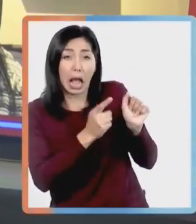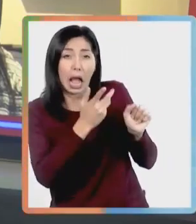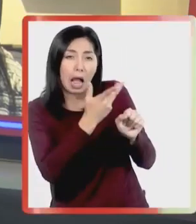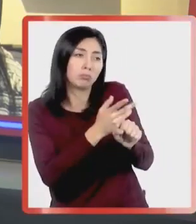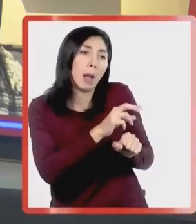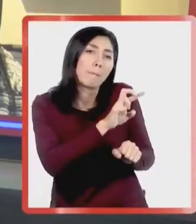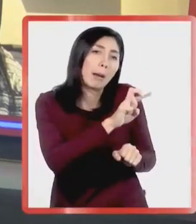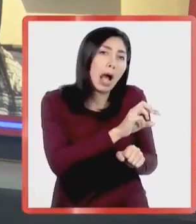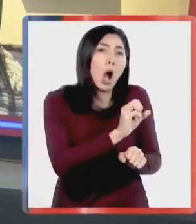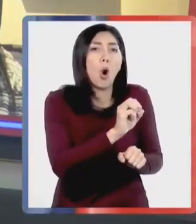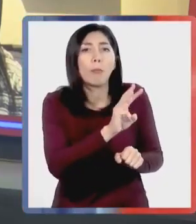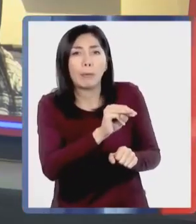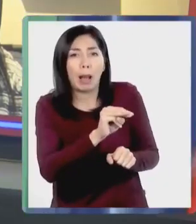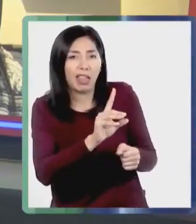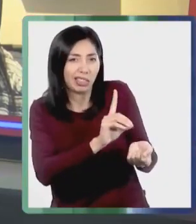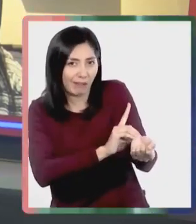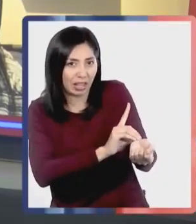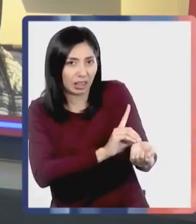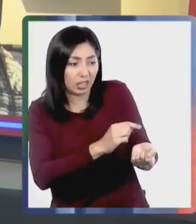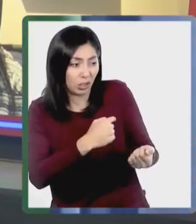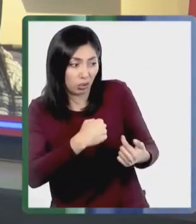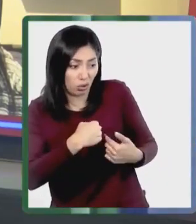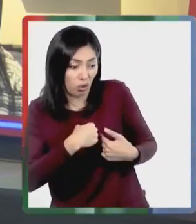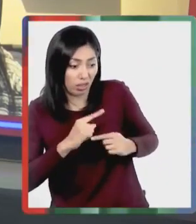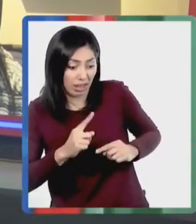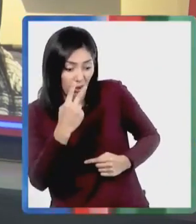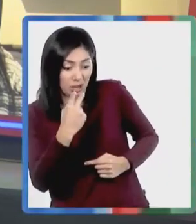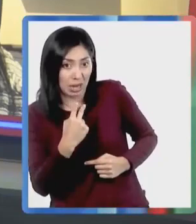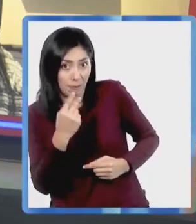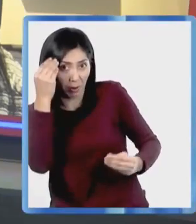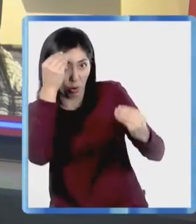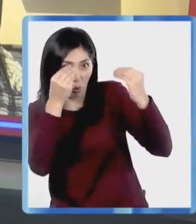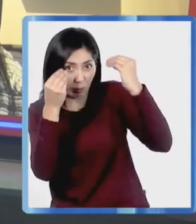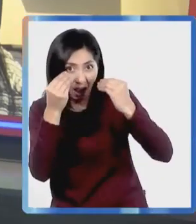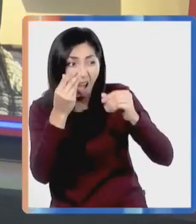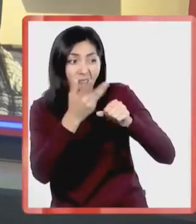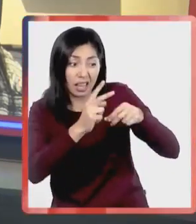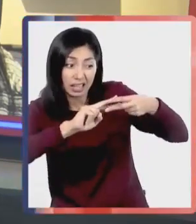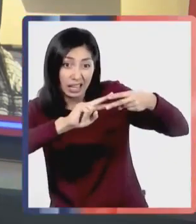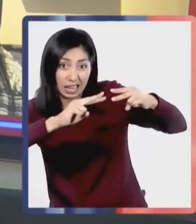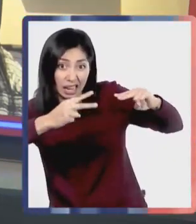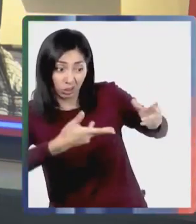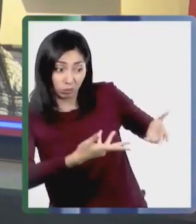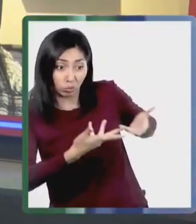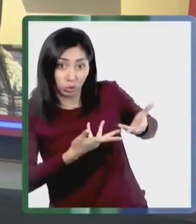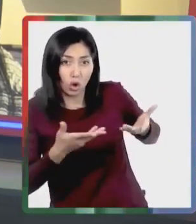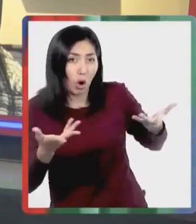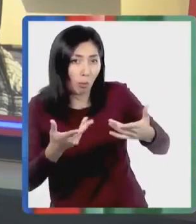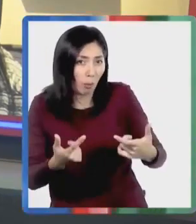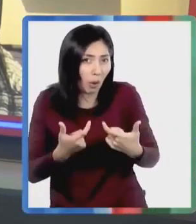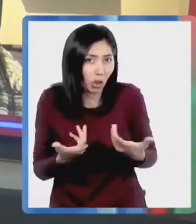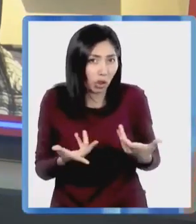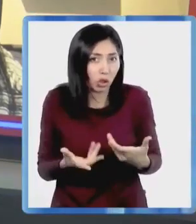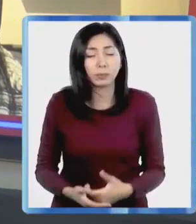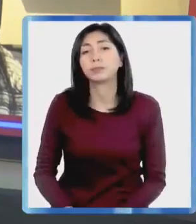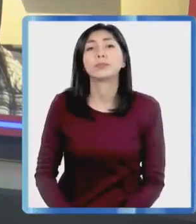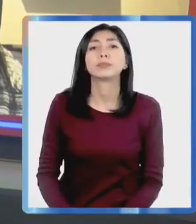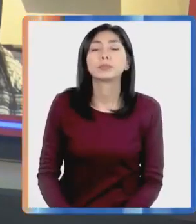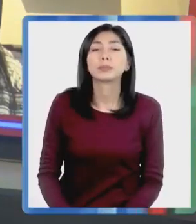diabetes, por ejemplo, por el lado paterno, materno, ¿yo debería preocuparme de aquello? ¿Hay un factor genético? ¿Cómo debería